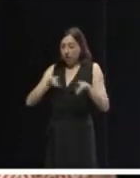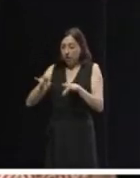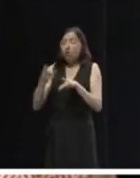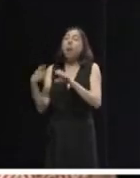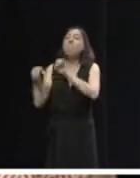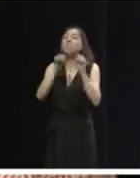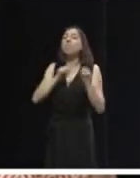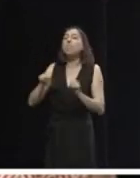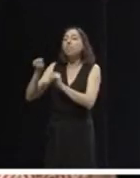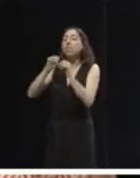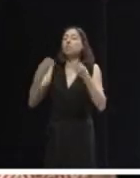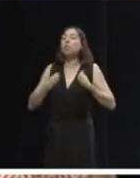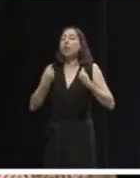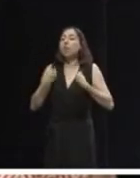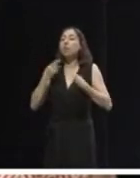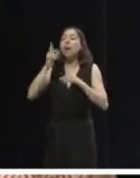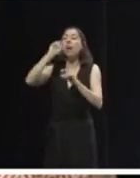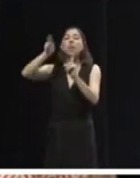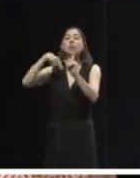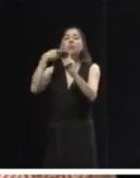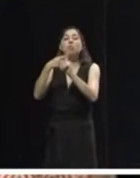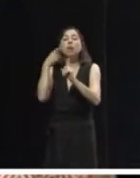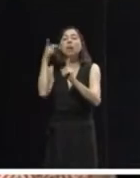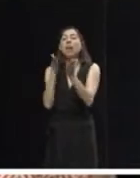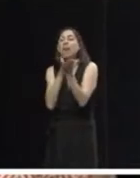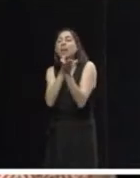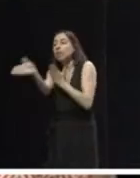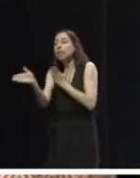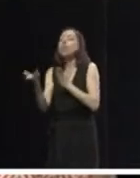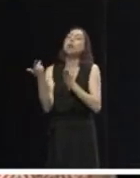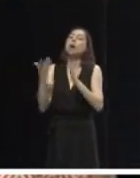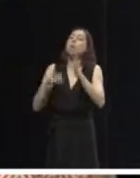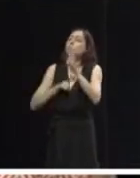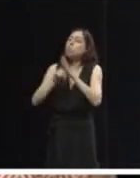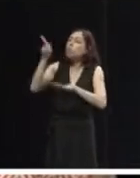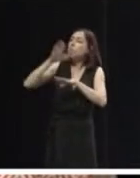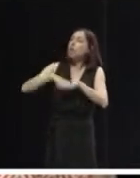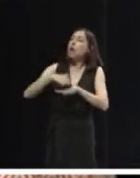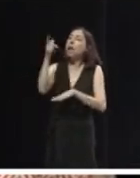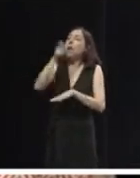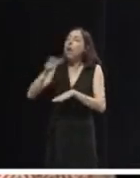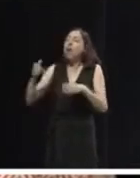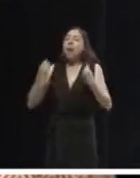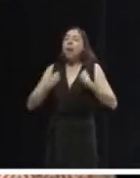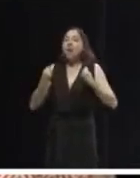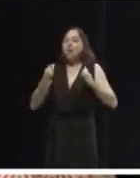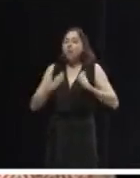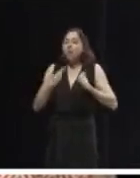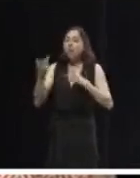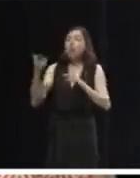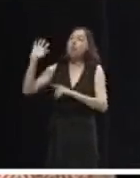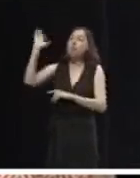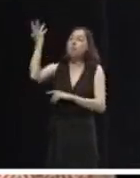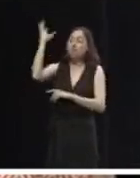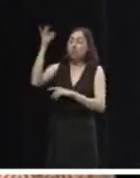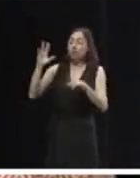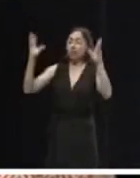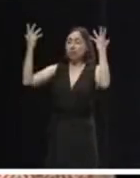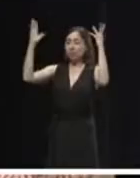vida. Sumar es la alternativa progresista para la vida de las personas, del medio ambiente, de nuestro patrimonio